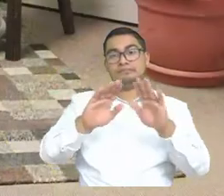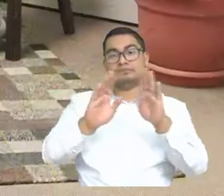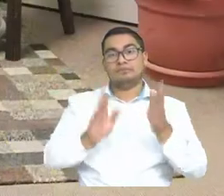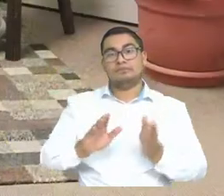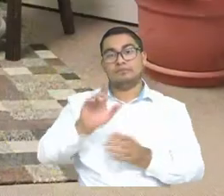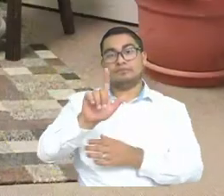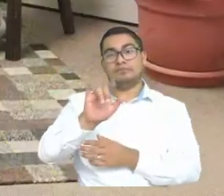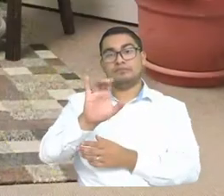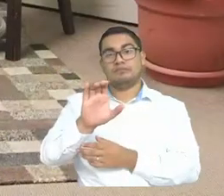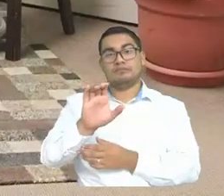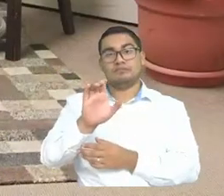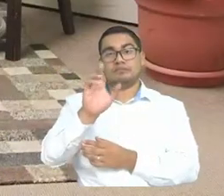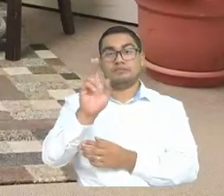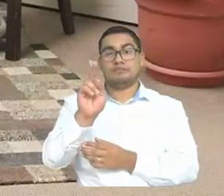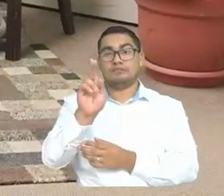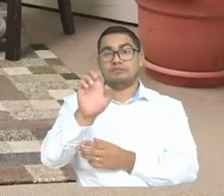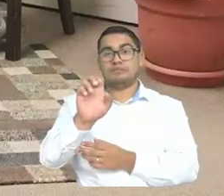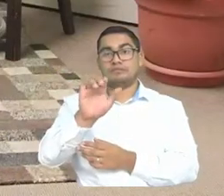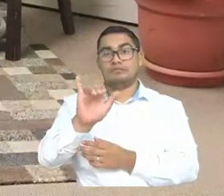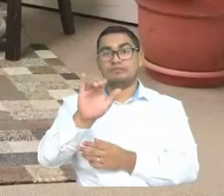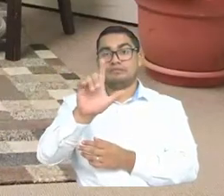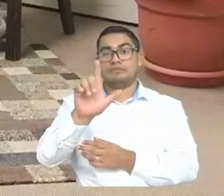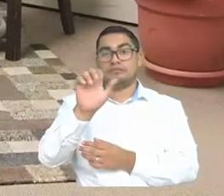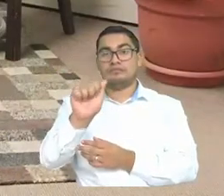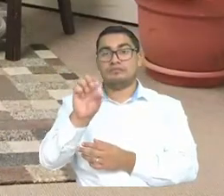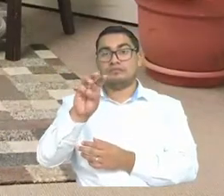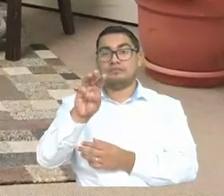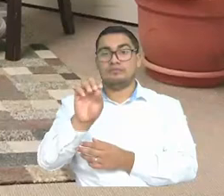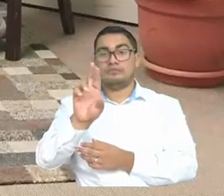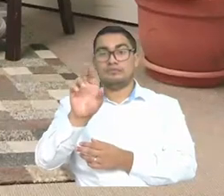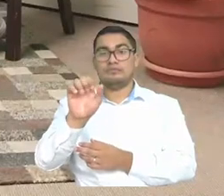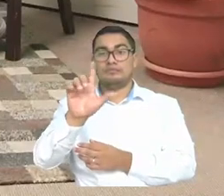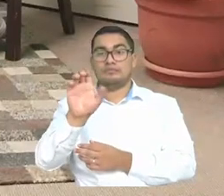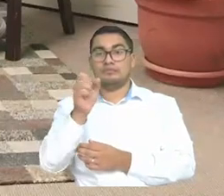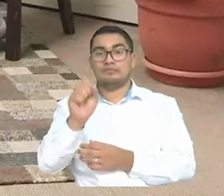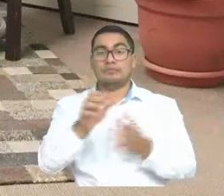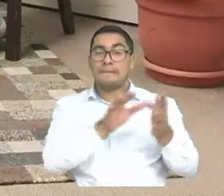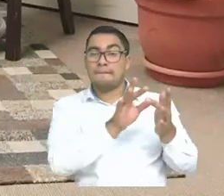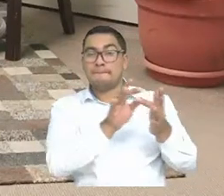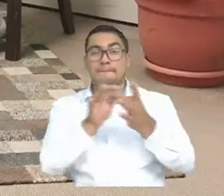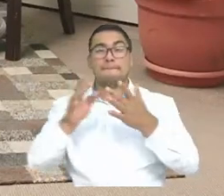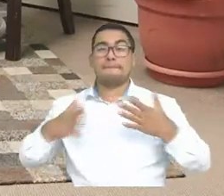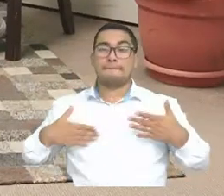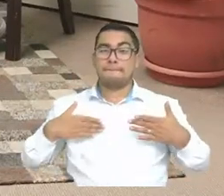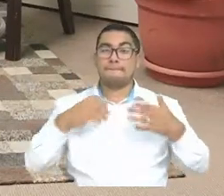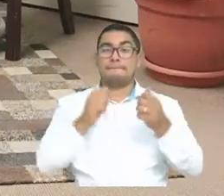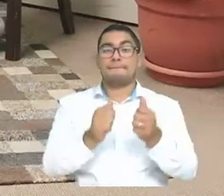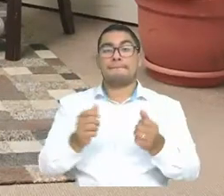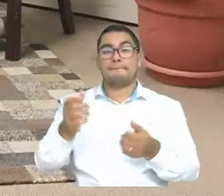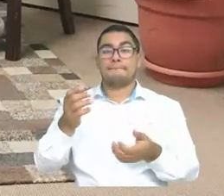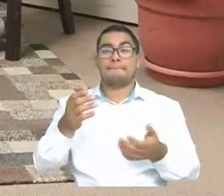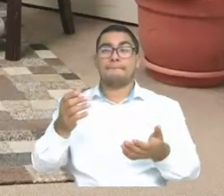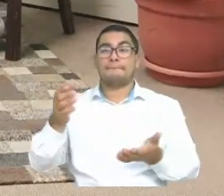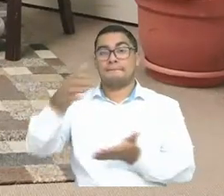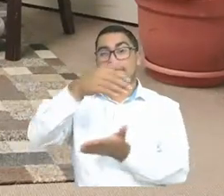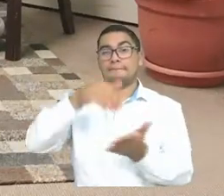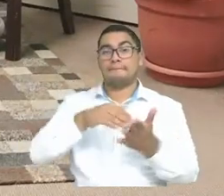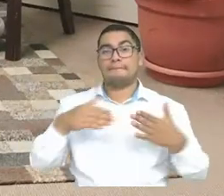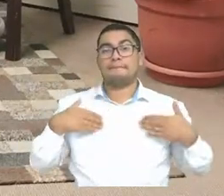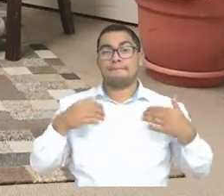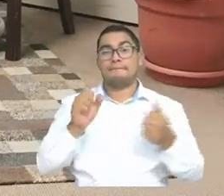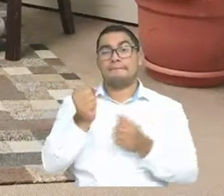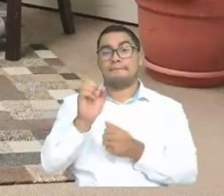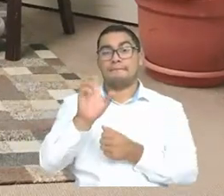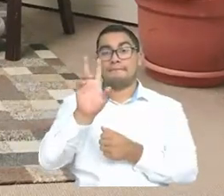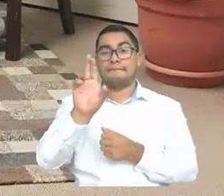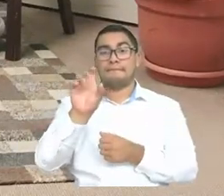quien es especialista en salud pública del Centro de Salud Sócrates Flores. Bienvenida, compañera, mucho gusto. Buenos días, mucho gusto, ¿verdad? Un